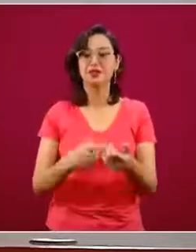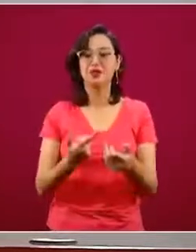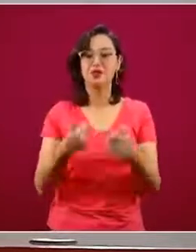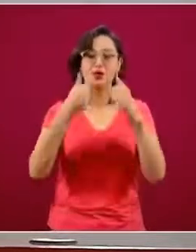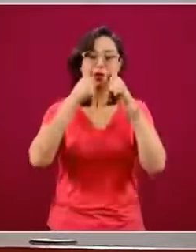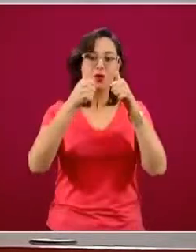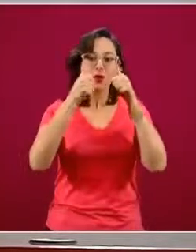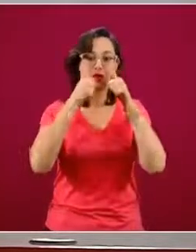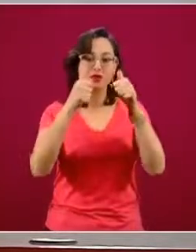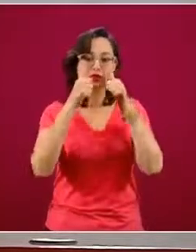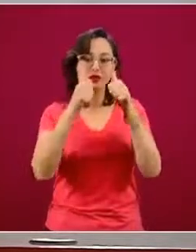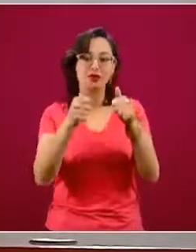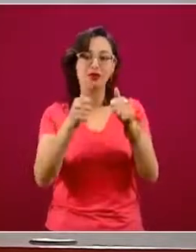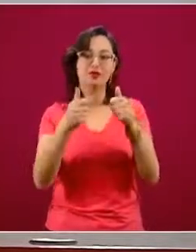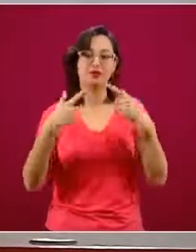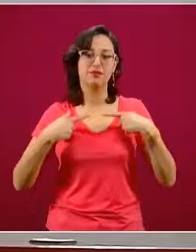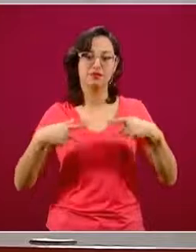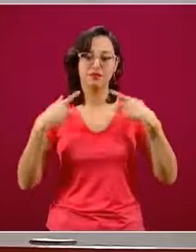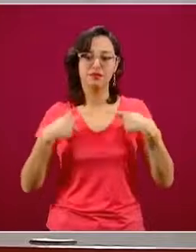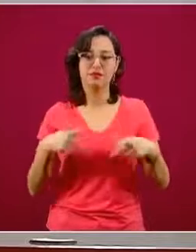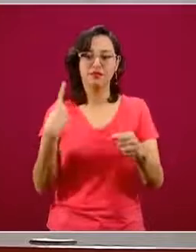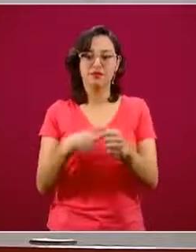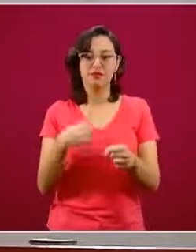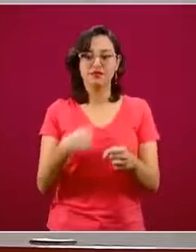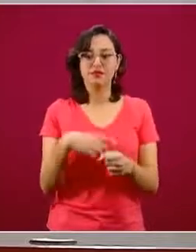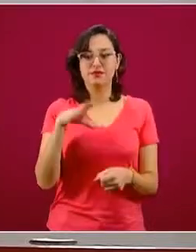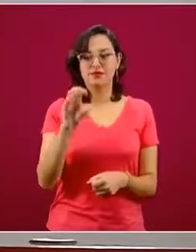atención de las personas con COVID.